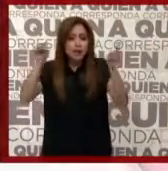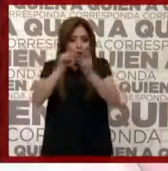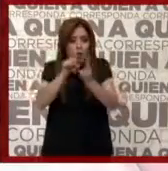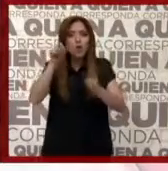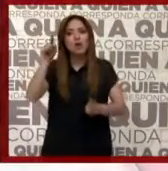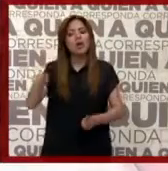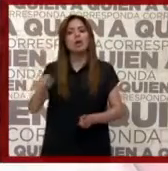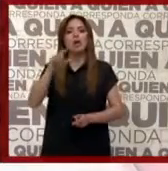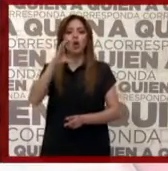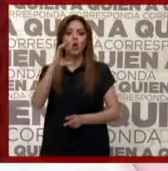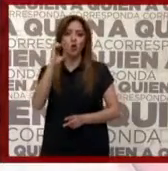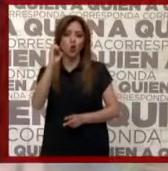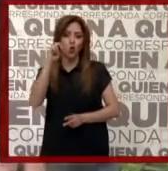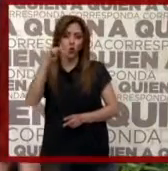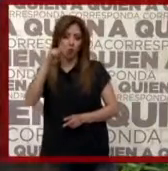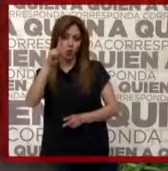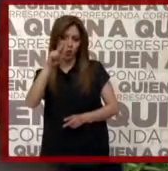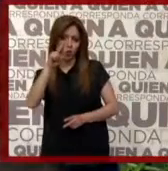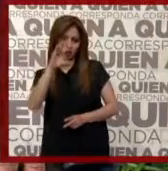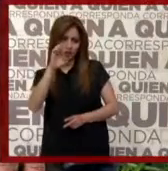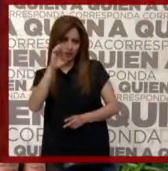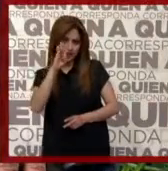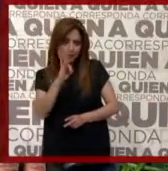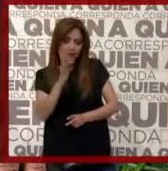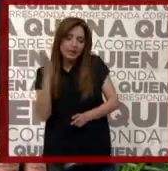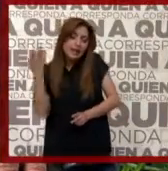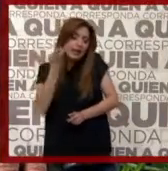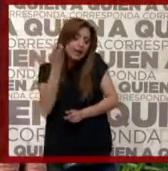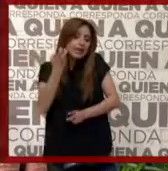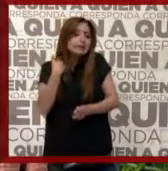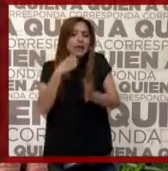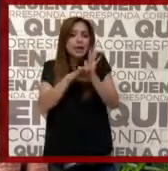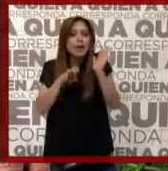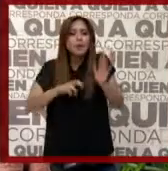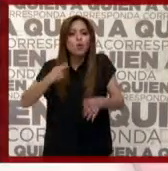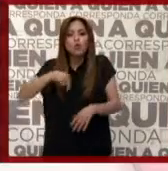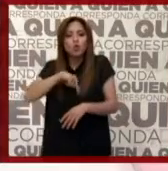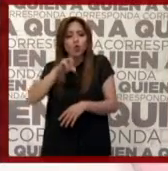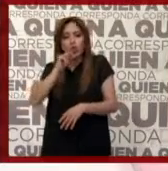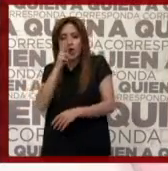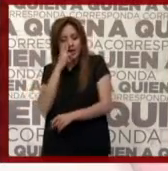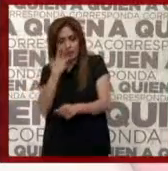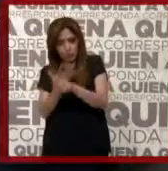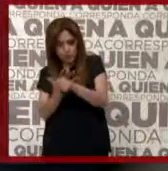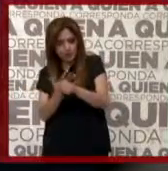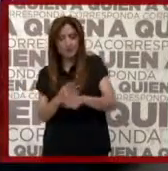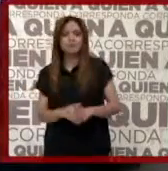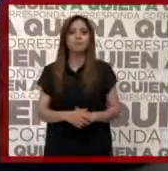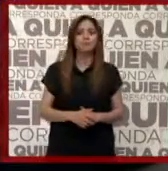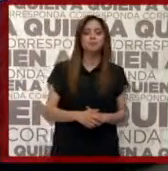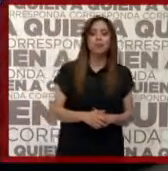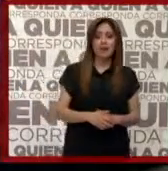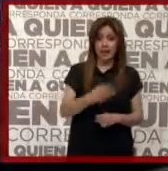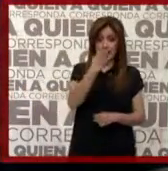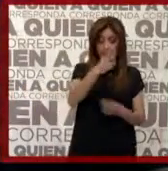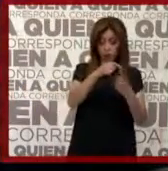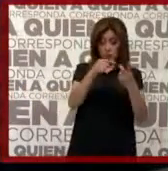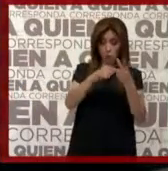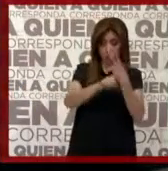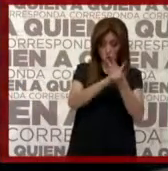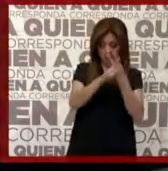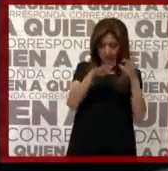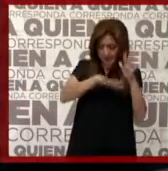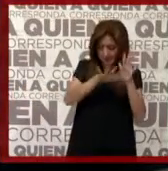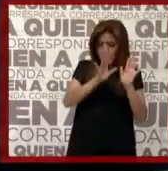son dos ejemplos de lo más demostrativo digamos esos son los básicos qué sucede con la